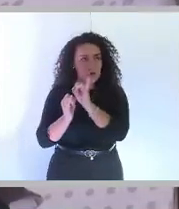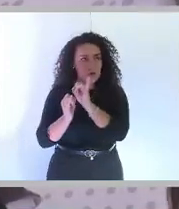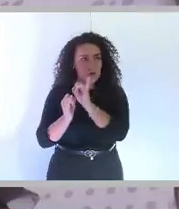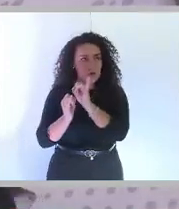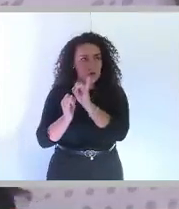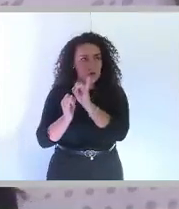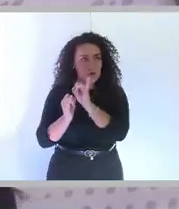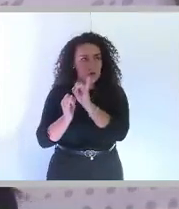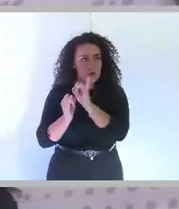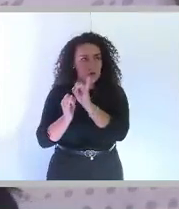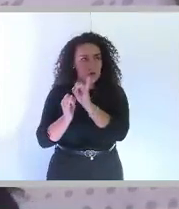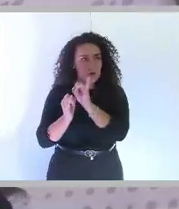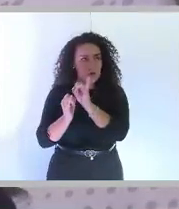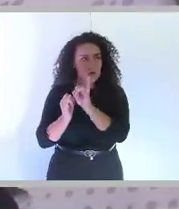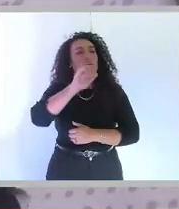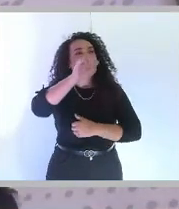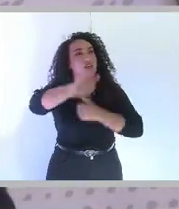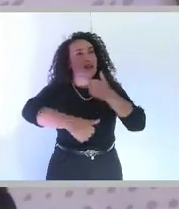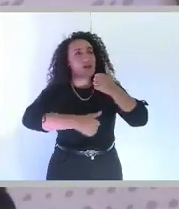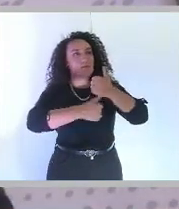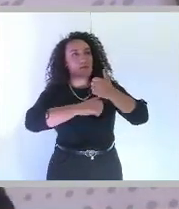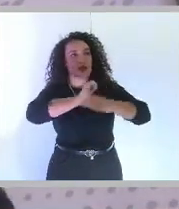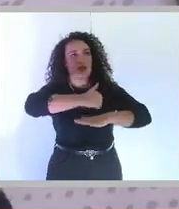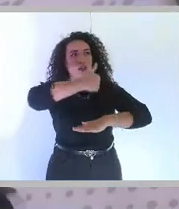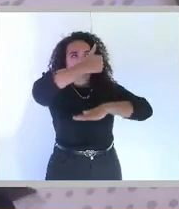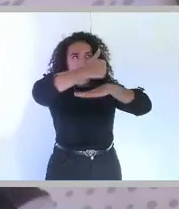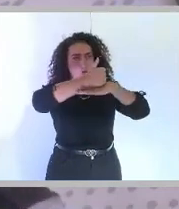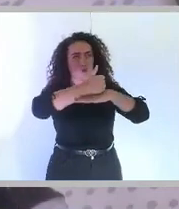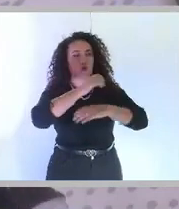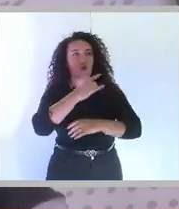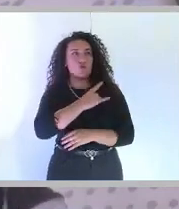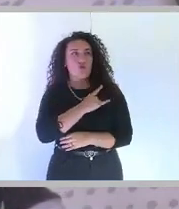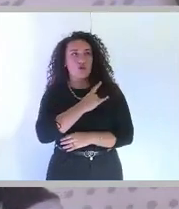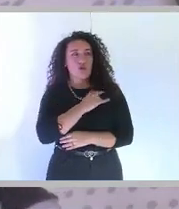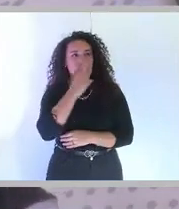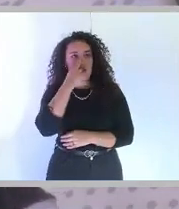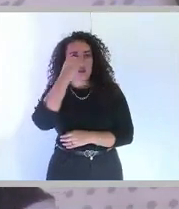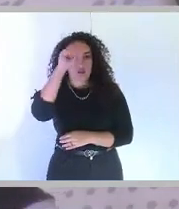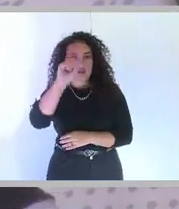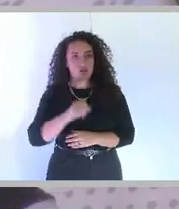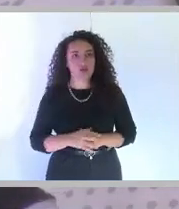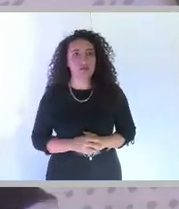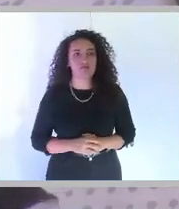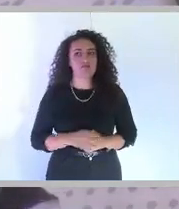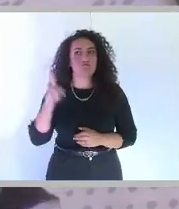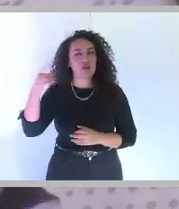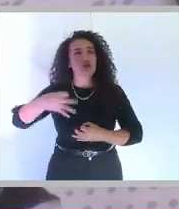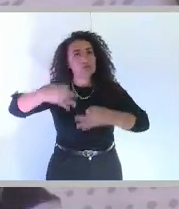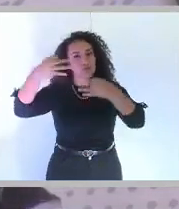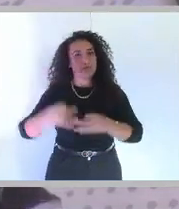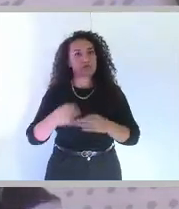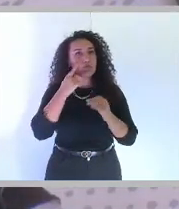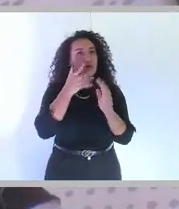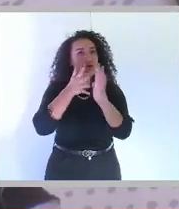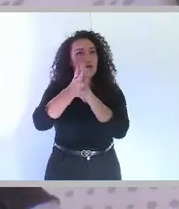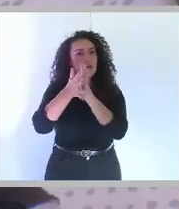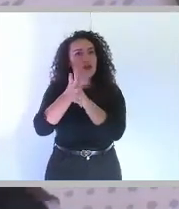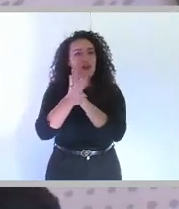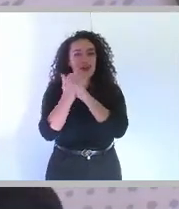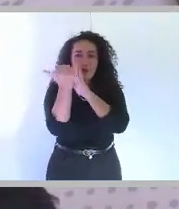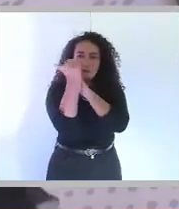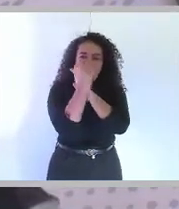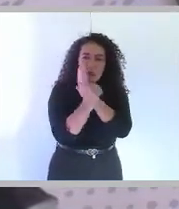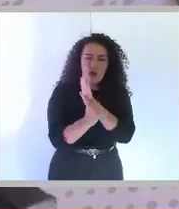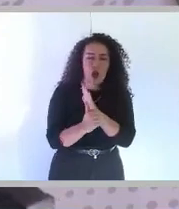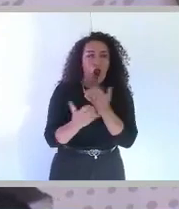de la universidad para que apropiadamente haga, ya estamos ahí en los actos de